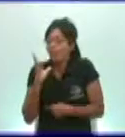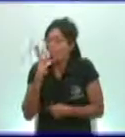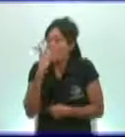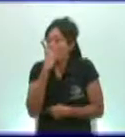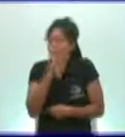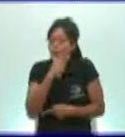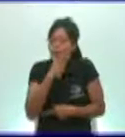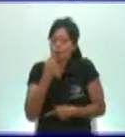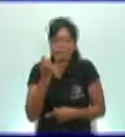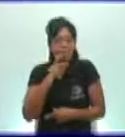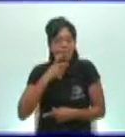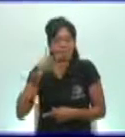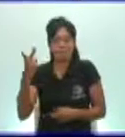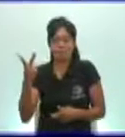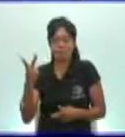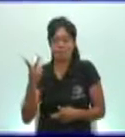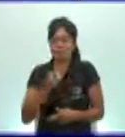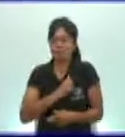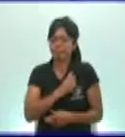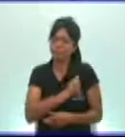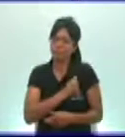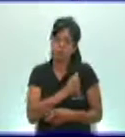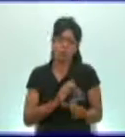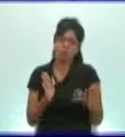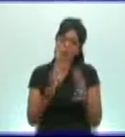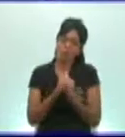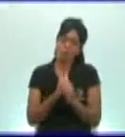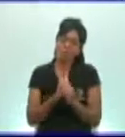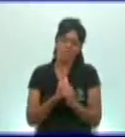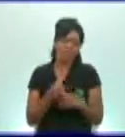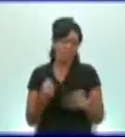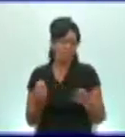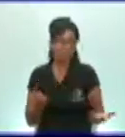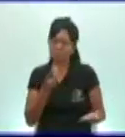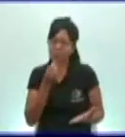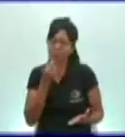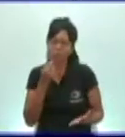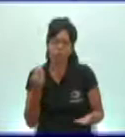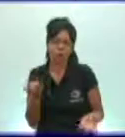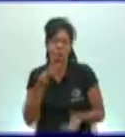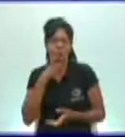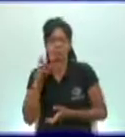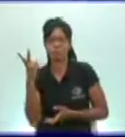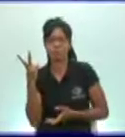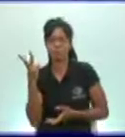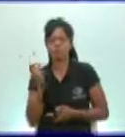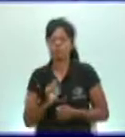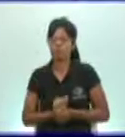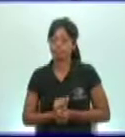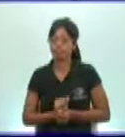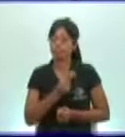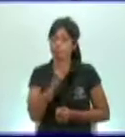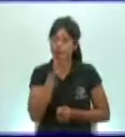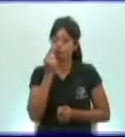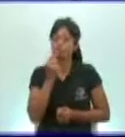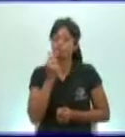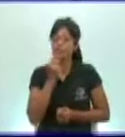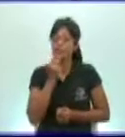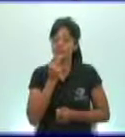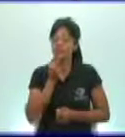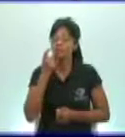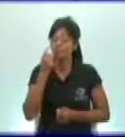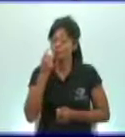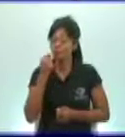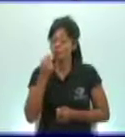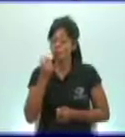humanidad, pues sin amor no vale la pena hacer nada en la vida. José Martí fue un hombre que sintió un